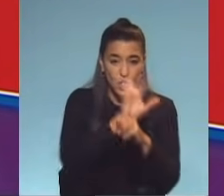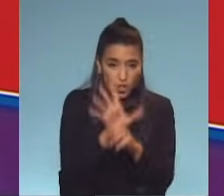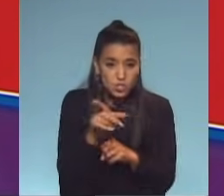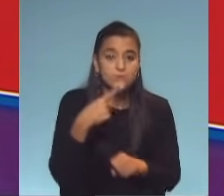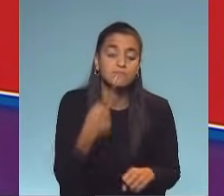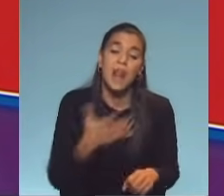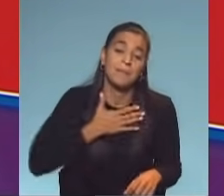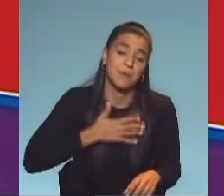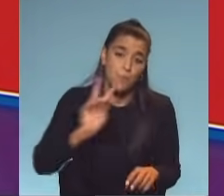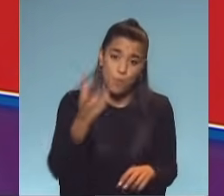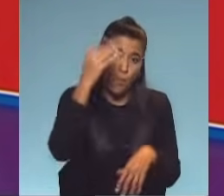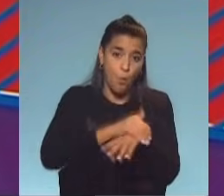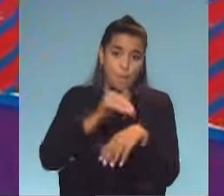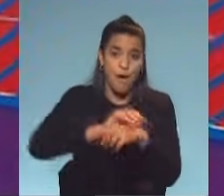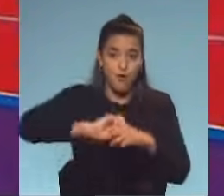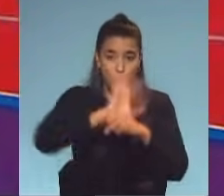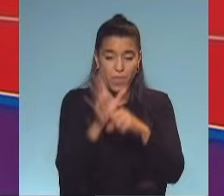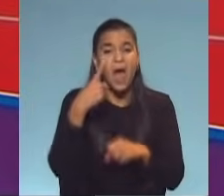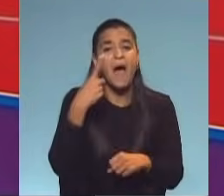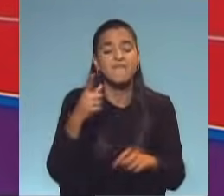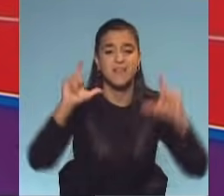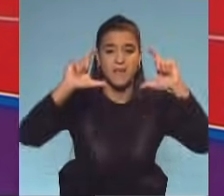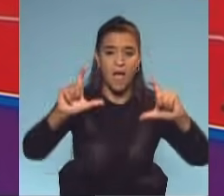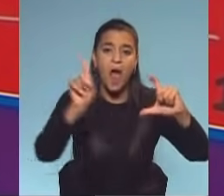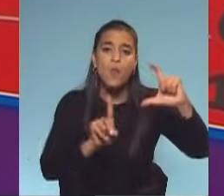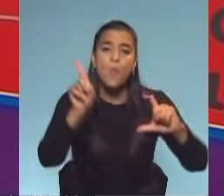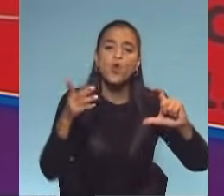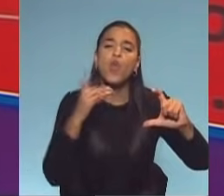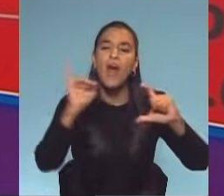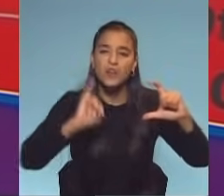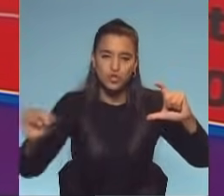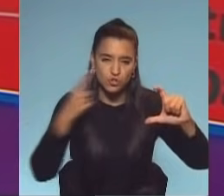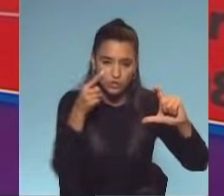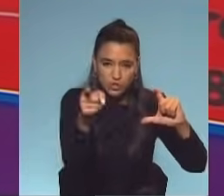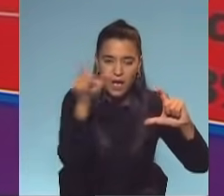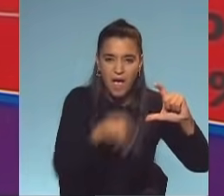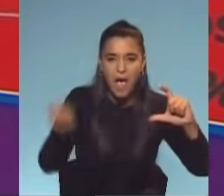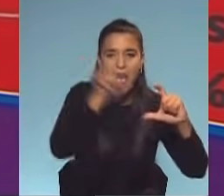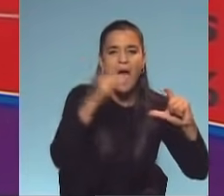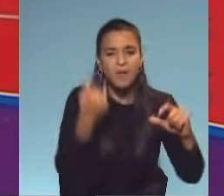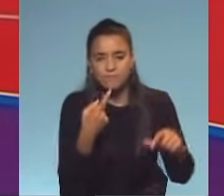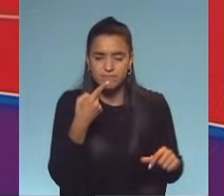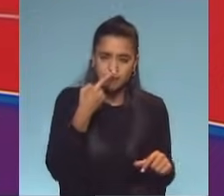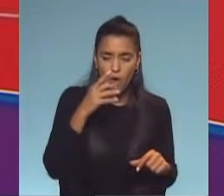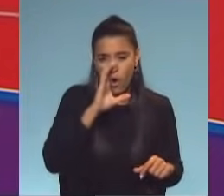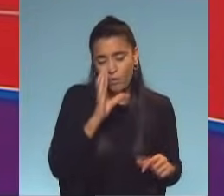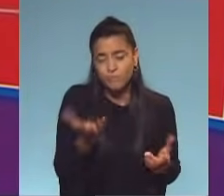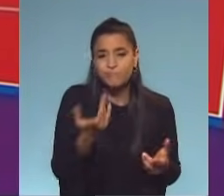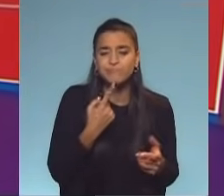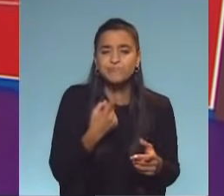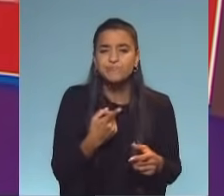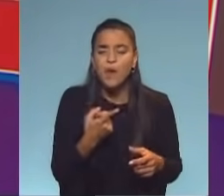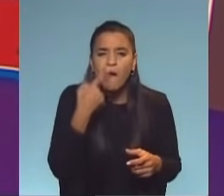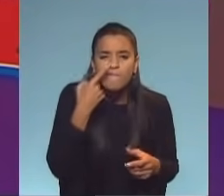lamentablemente perdieron la vida por la enfermedad. Ahora seguimos viendo algunos de los datos que nos permiten... A ver, acá se da una curiosidad, porque en el mundo